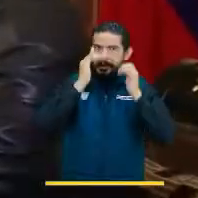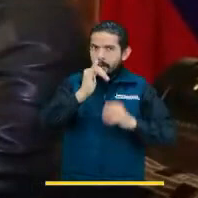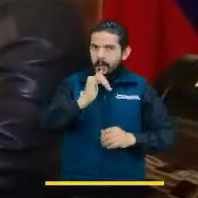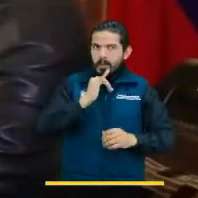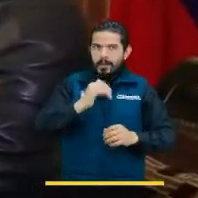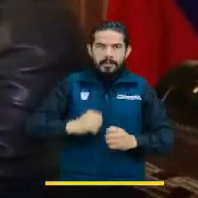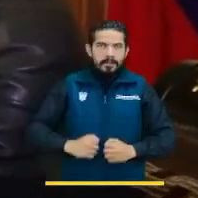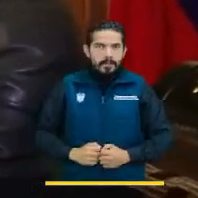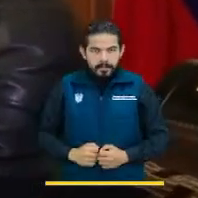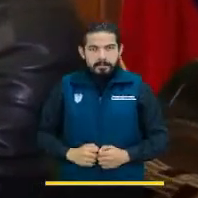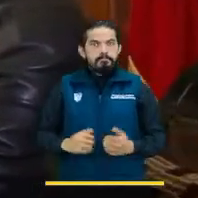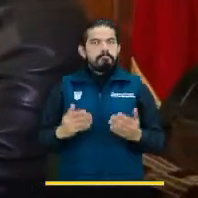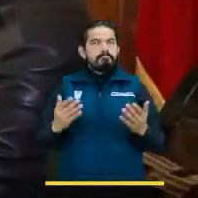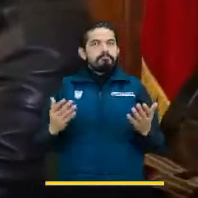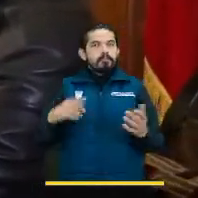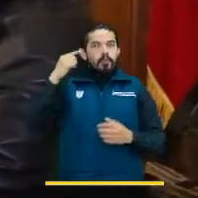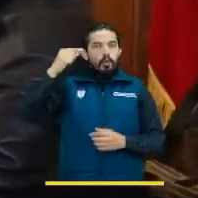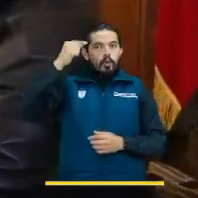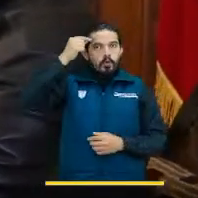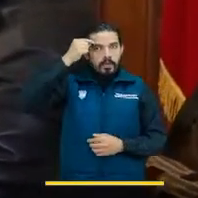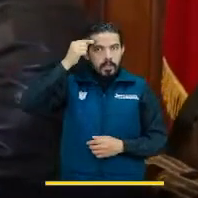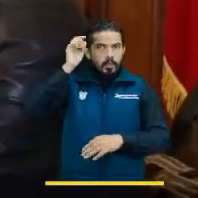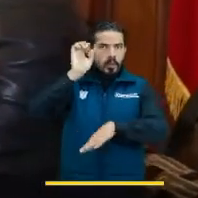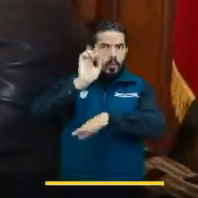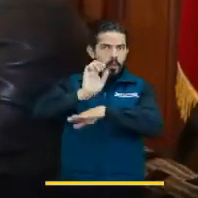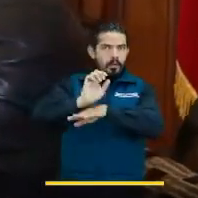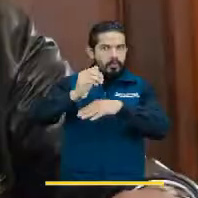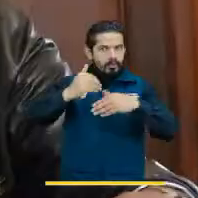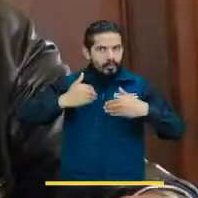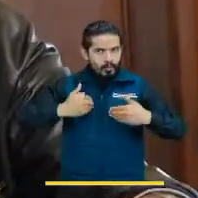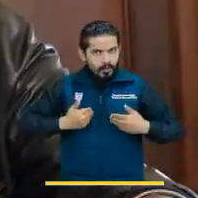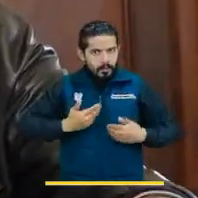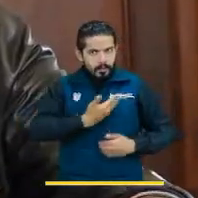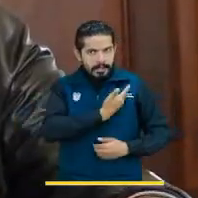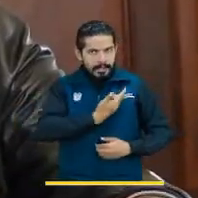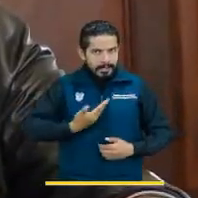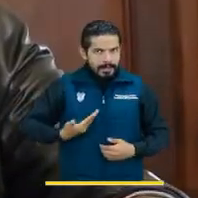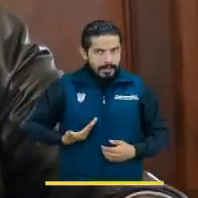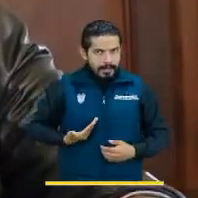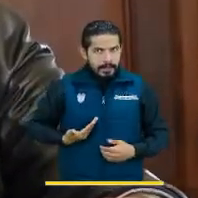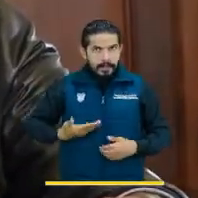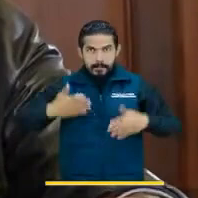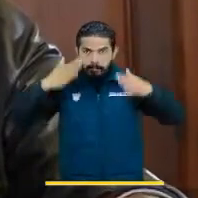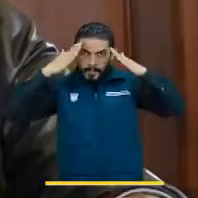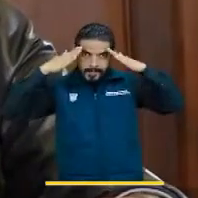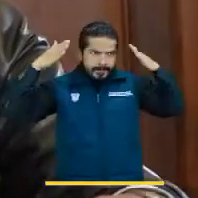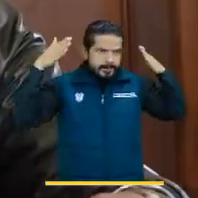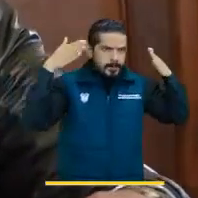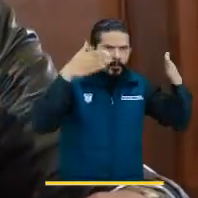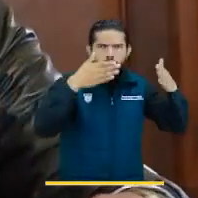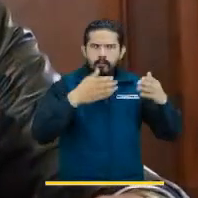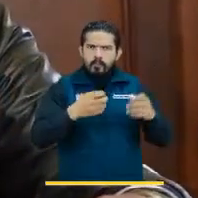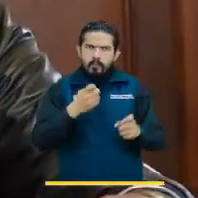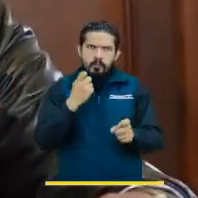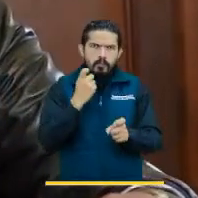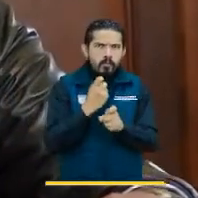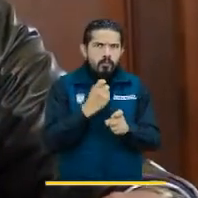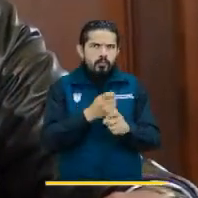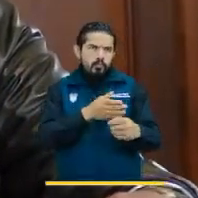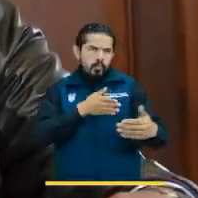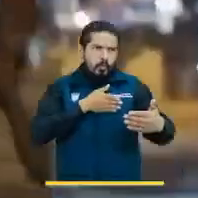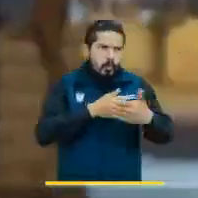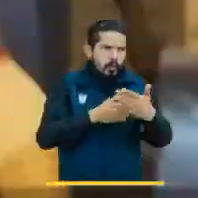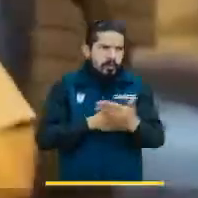eso, el gobierno del Ecuador que lidero trabaja por un lado en enfrentar con